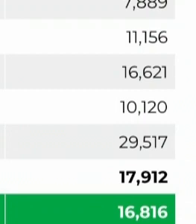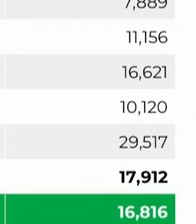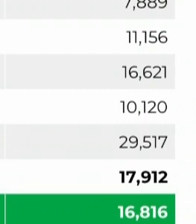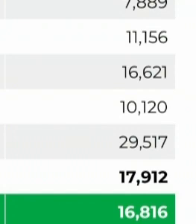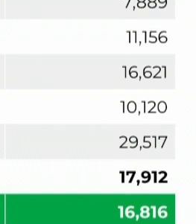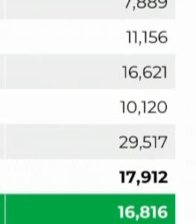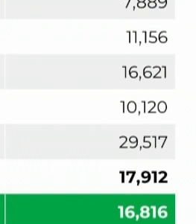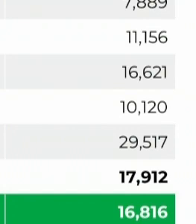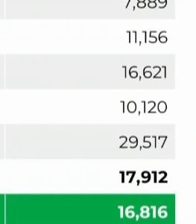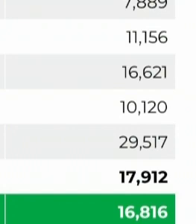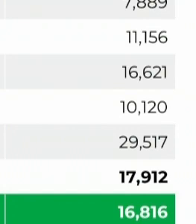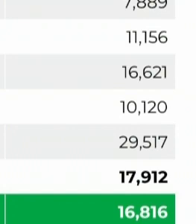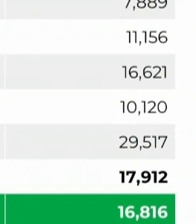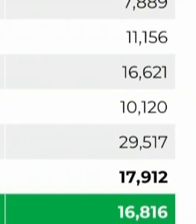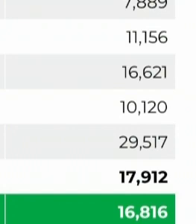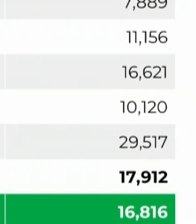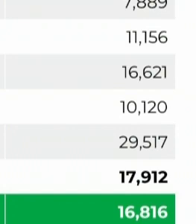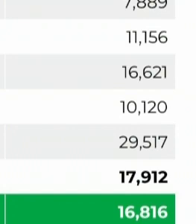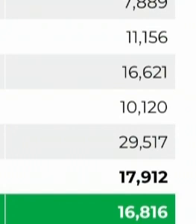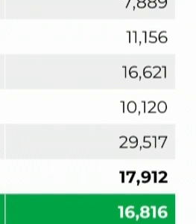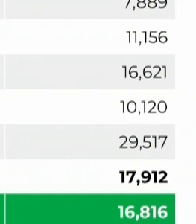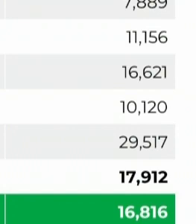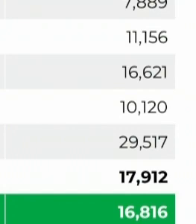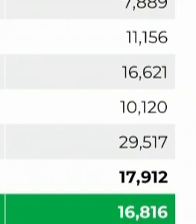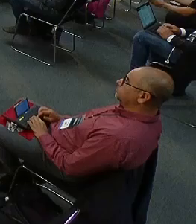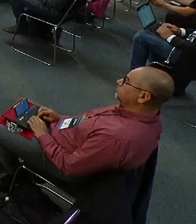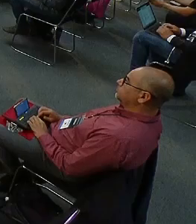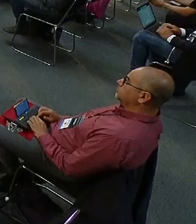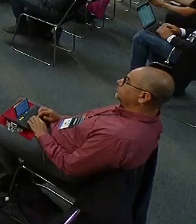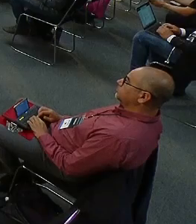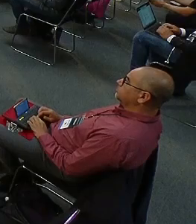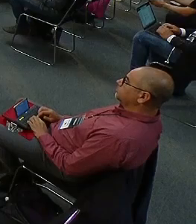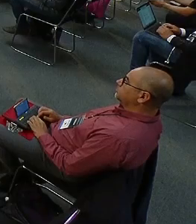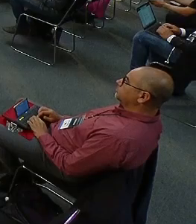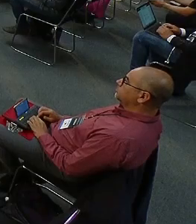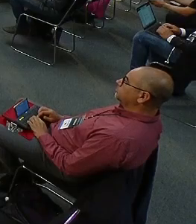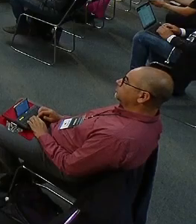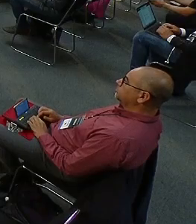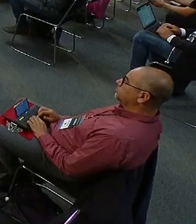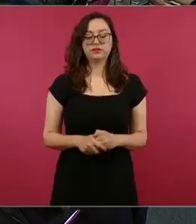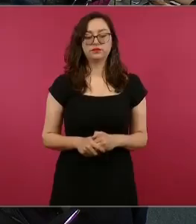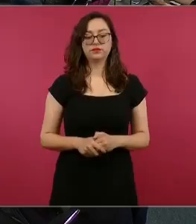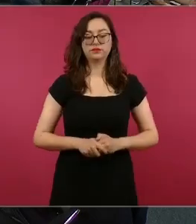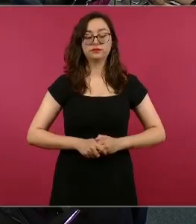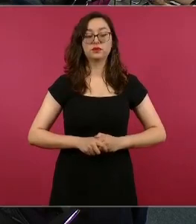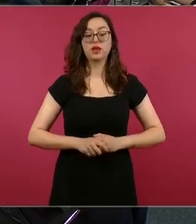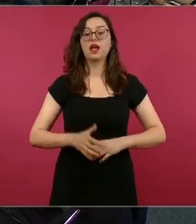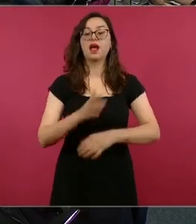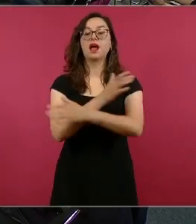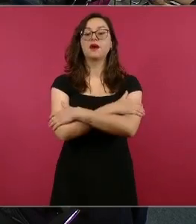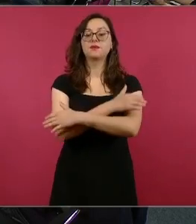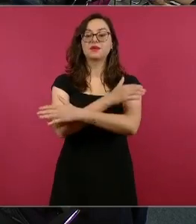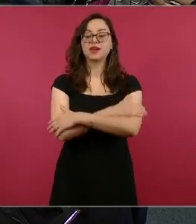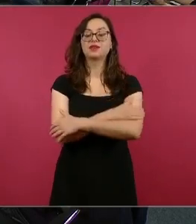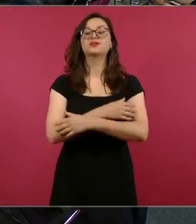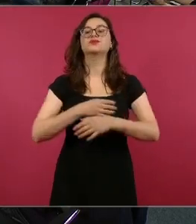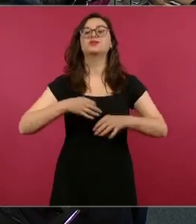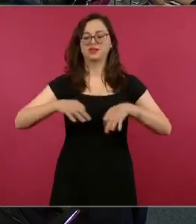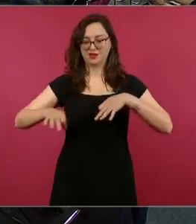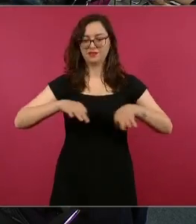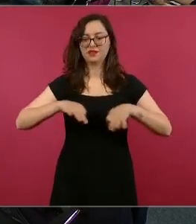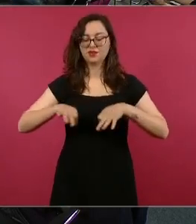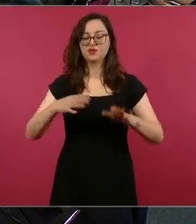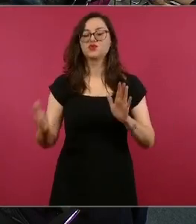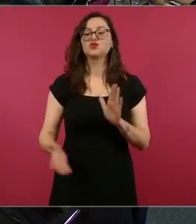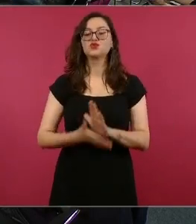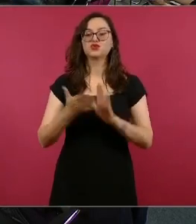Ah, un abrazo a los trabajadores de la construcción, porque